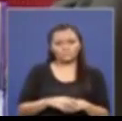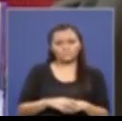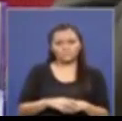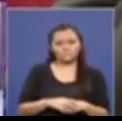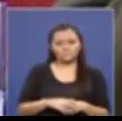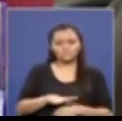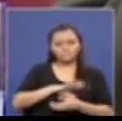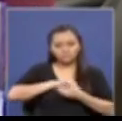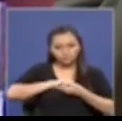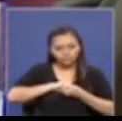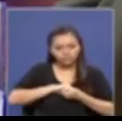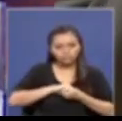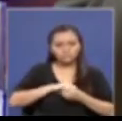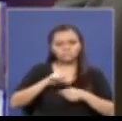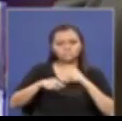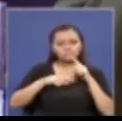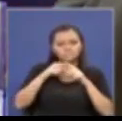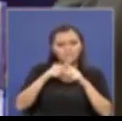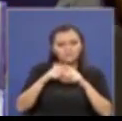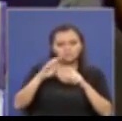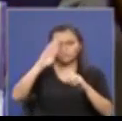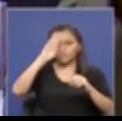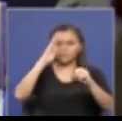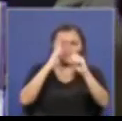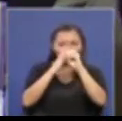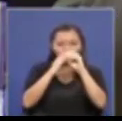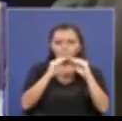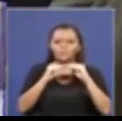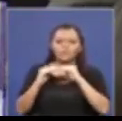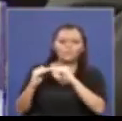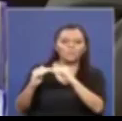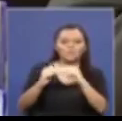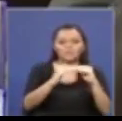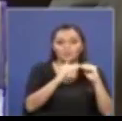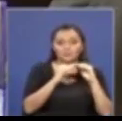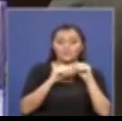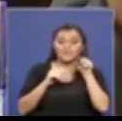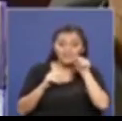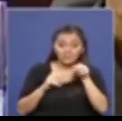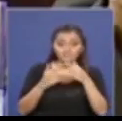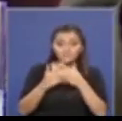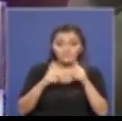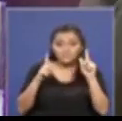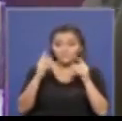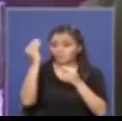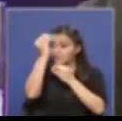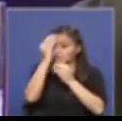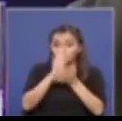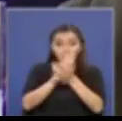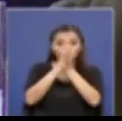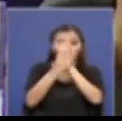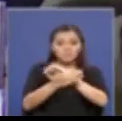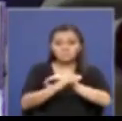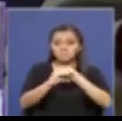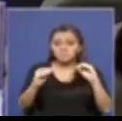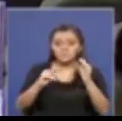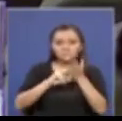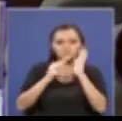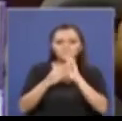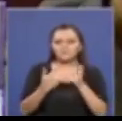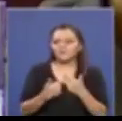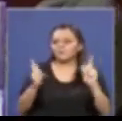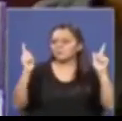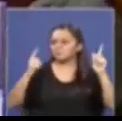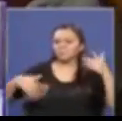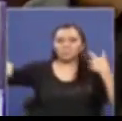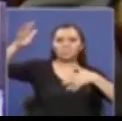la fraternidad y la búsqueda de la equidad. Si no, esa libertad sin valores se vuelve libertinaje